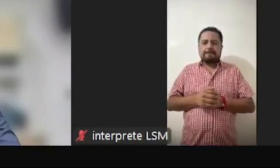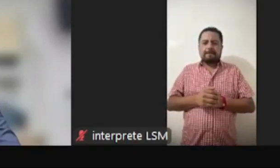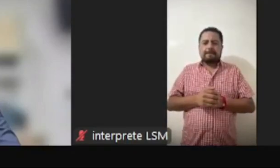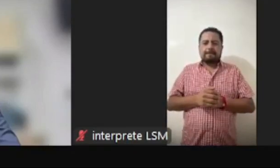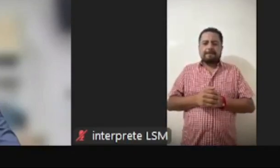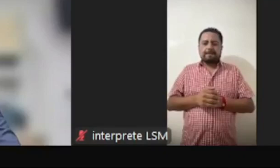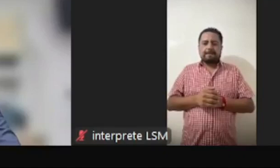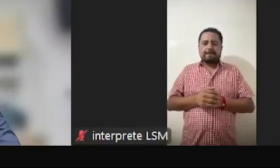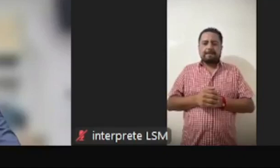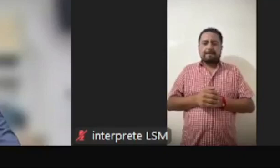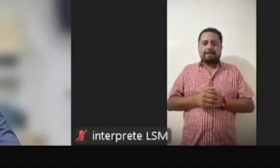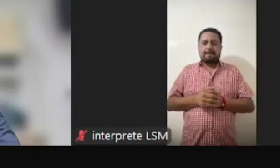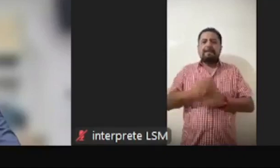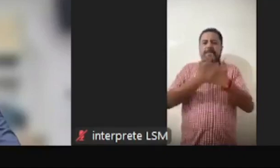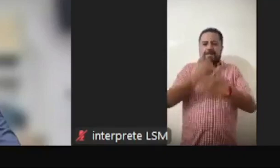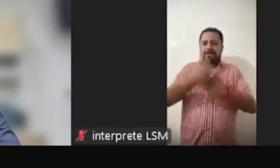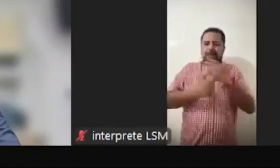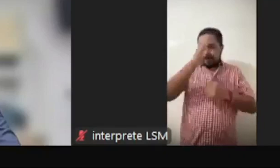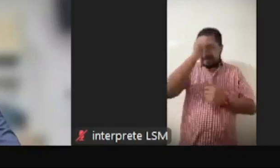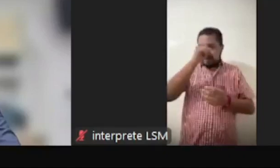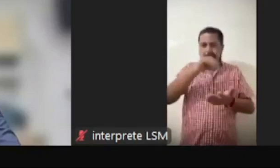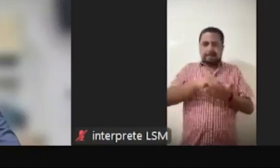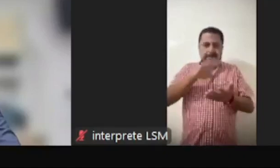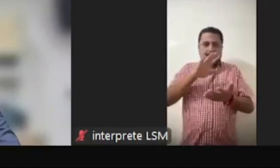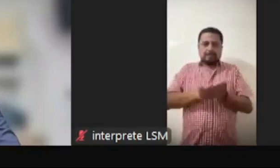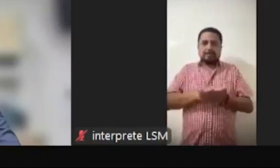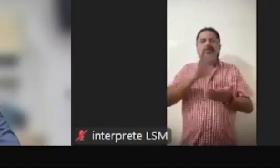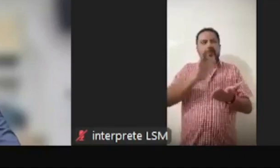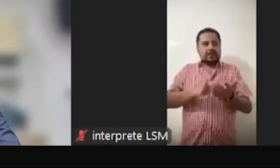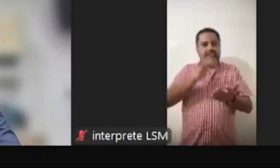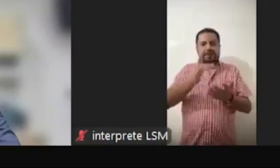Con los proyectos de acuerdo. Gracias, magistrado.